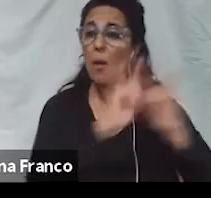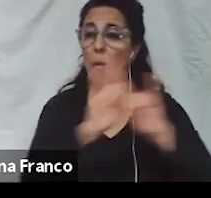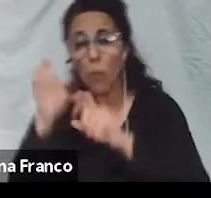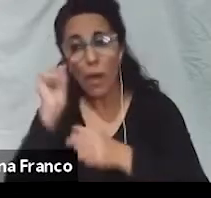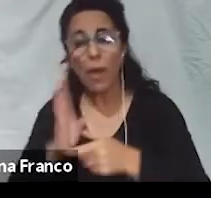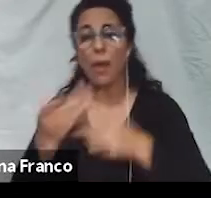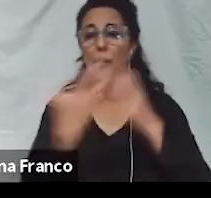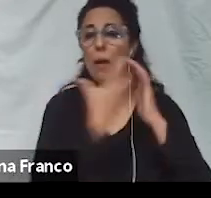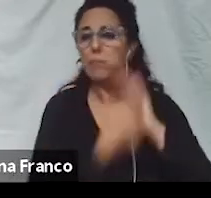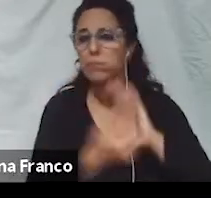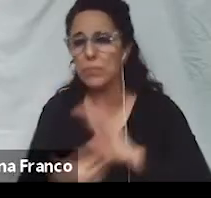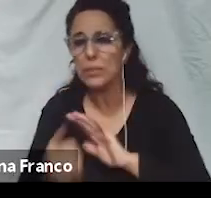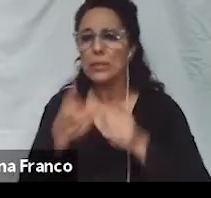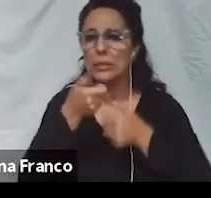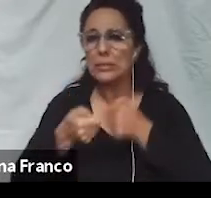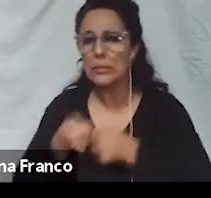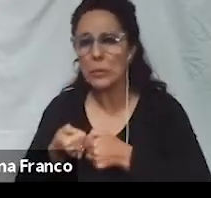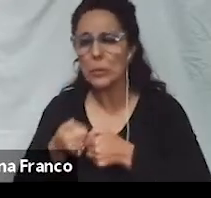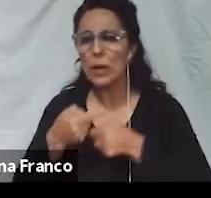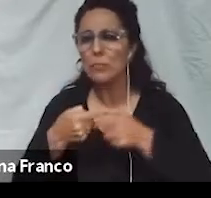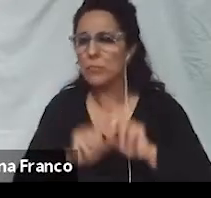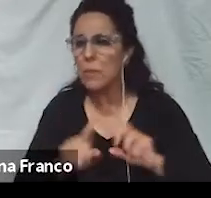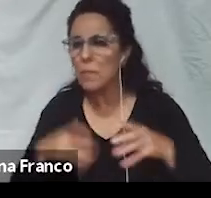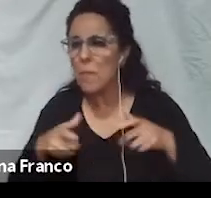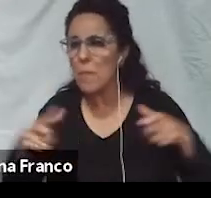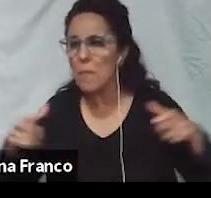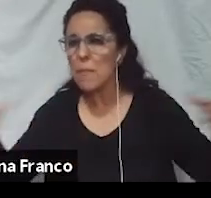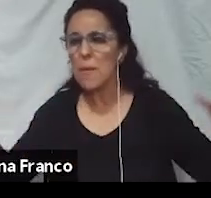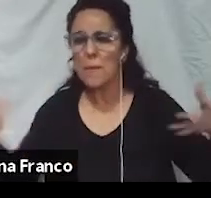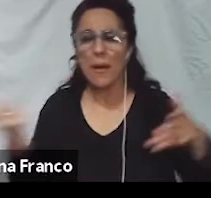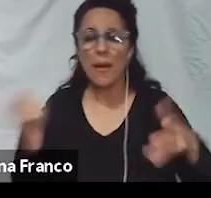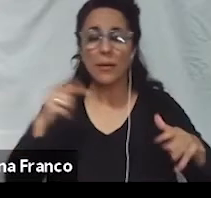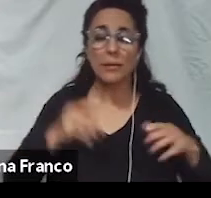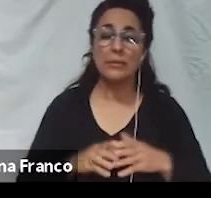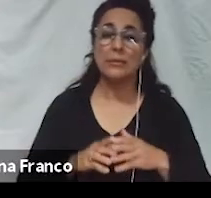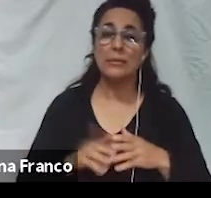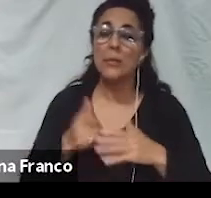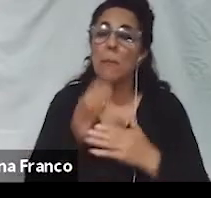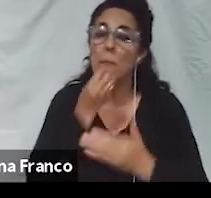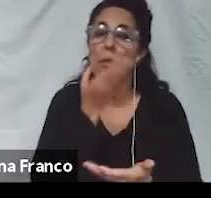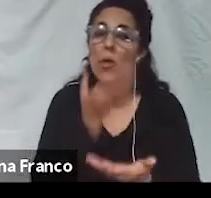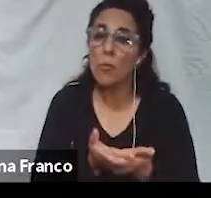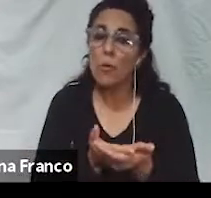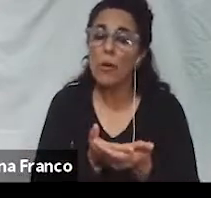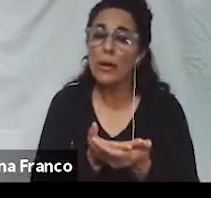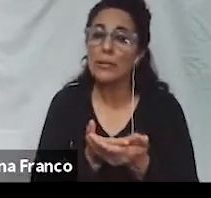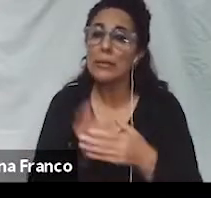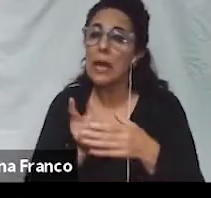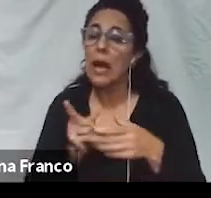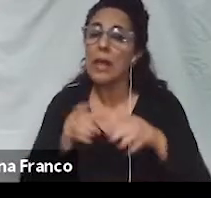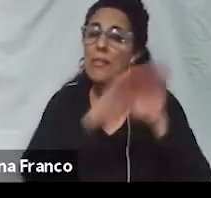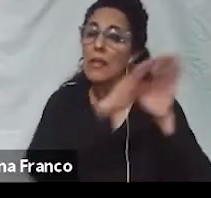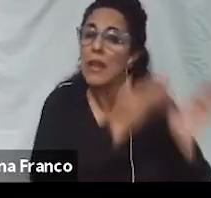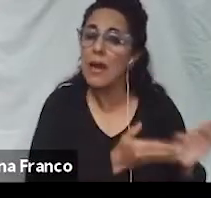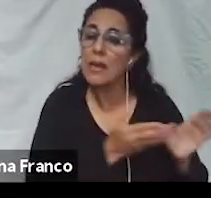los sitios web, a las aplicaciones, y cada vez está creciendo más esta comunidad de la mano de propuestas como estas, de parte de la Agencia